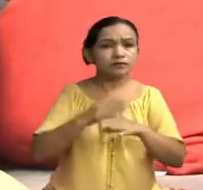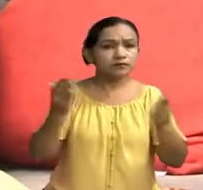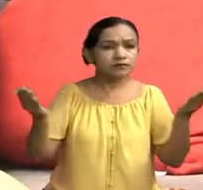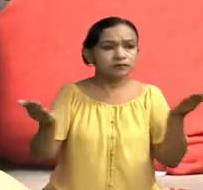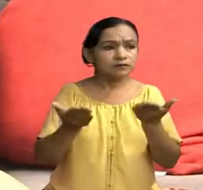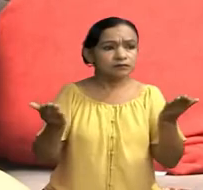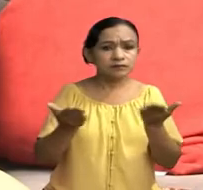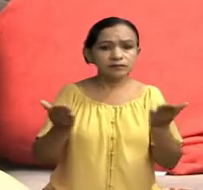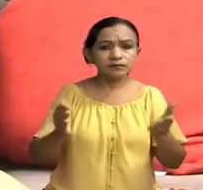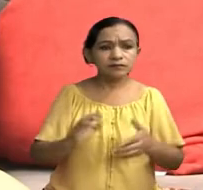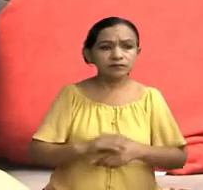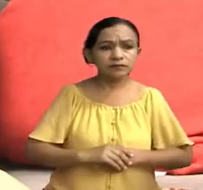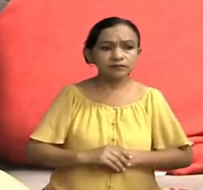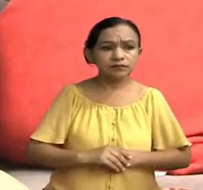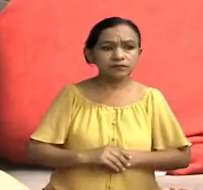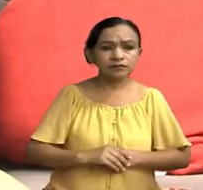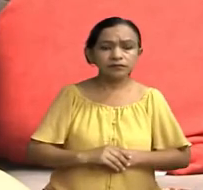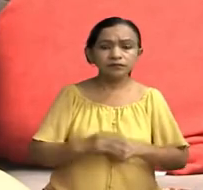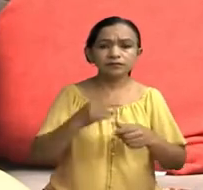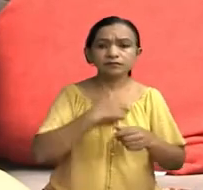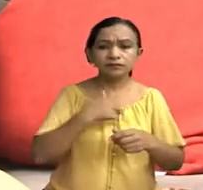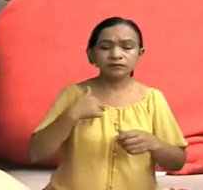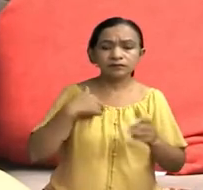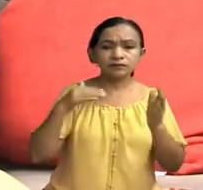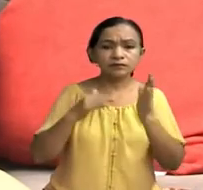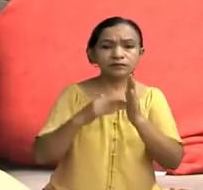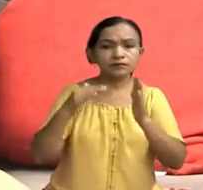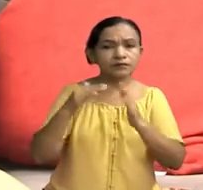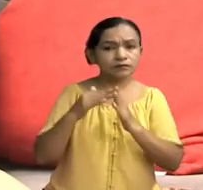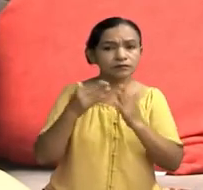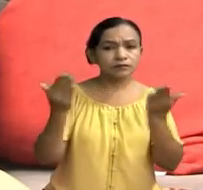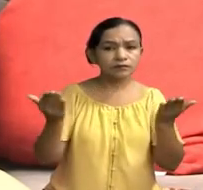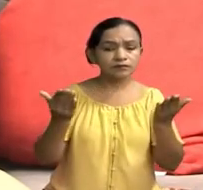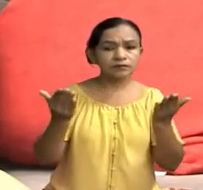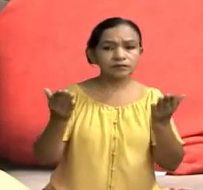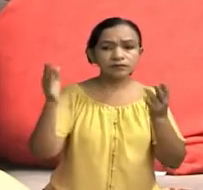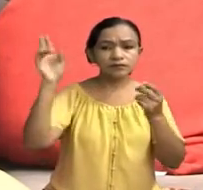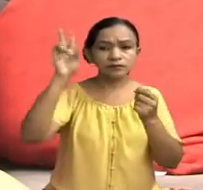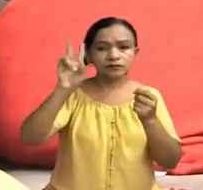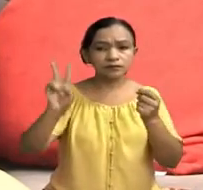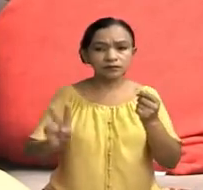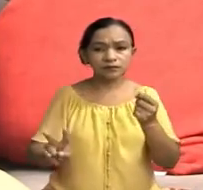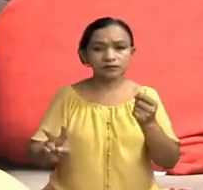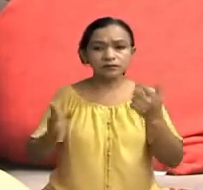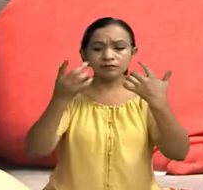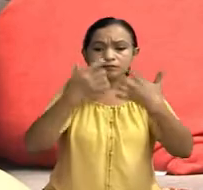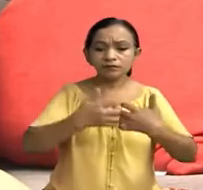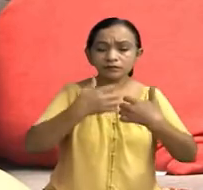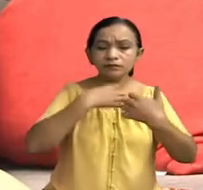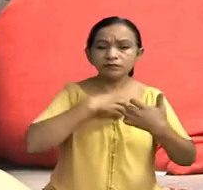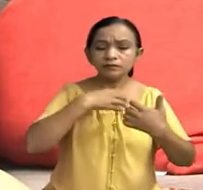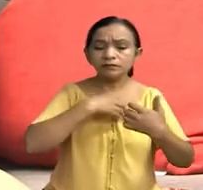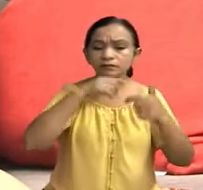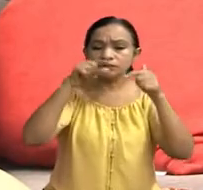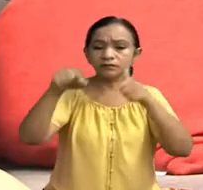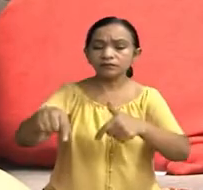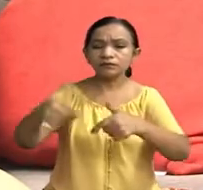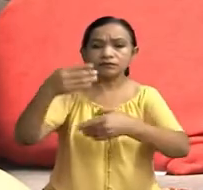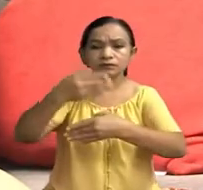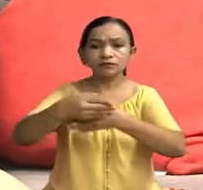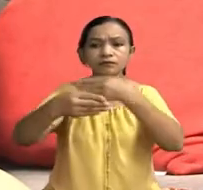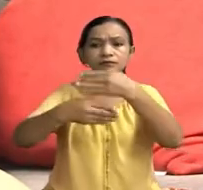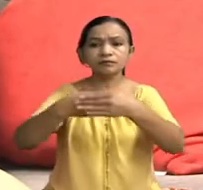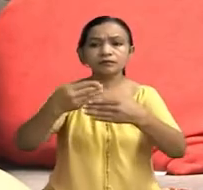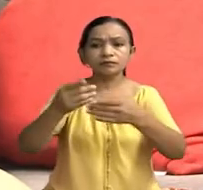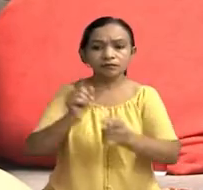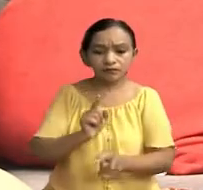que se construyan millones de viviendas en Venezuela y no estén nuestras empresas ahí? Que se exploten los